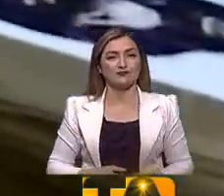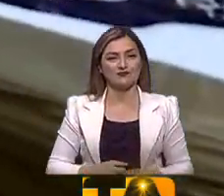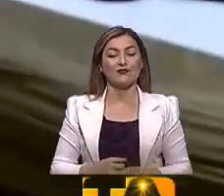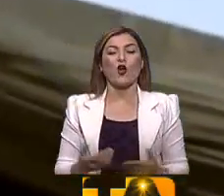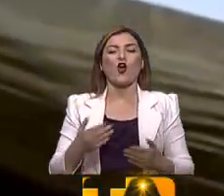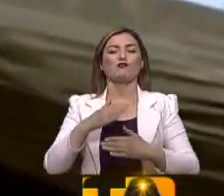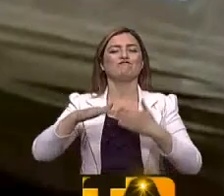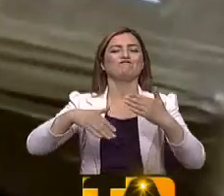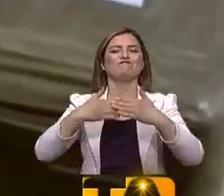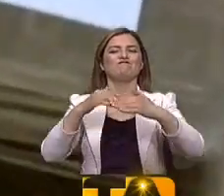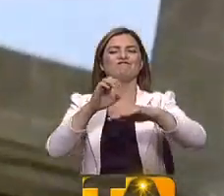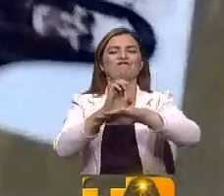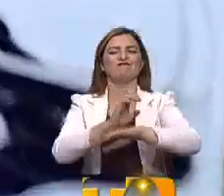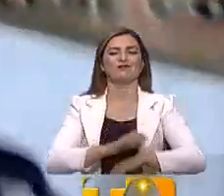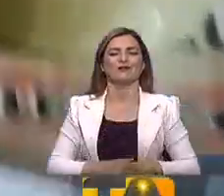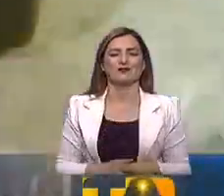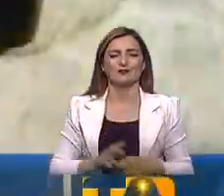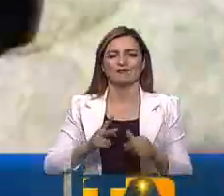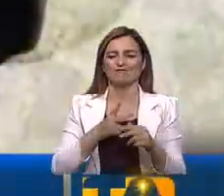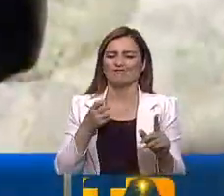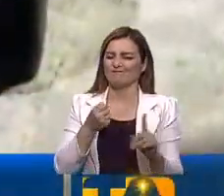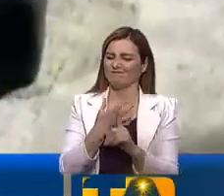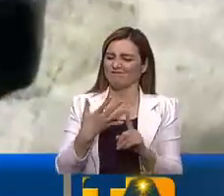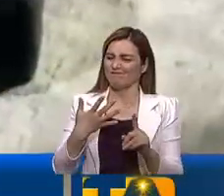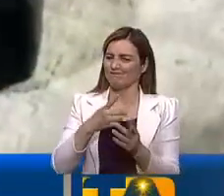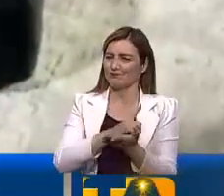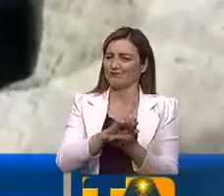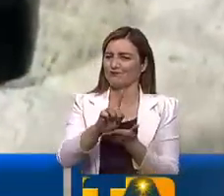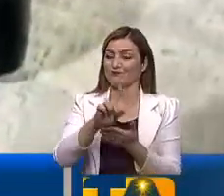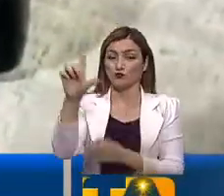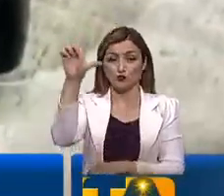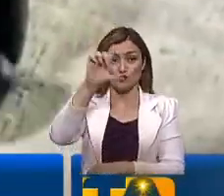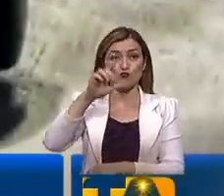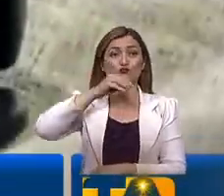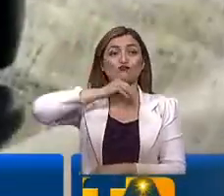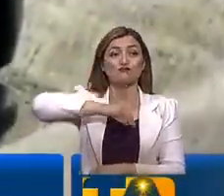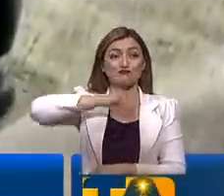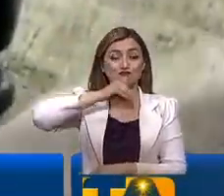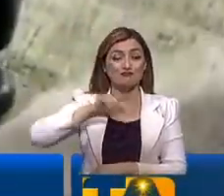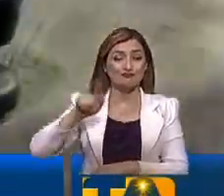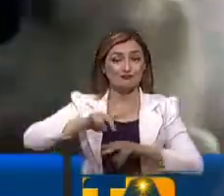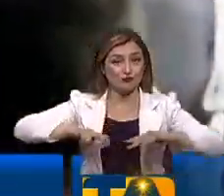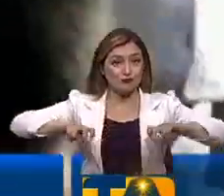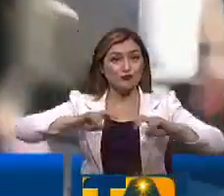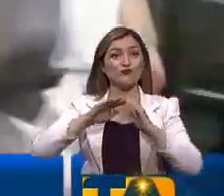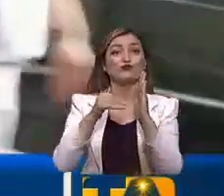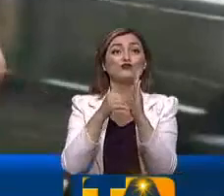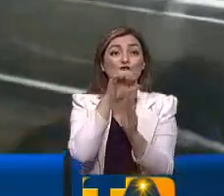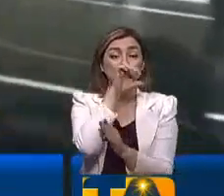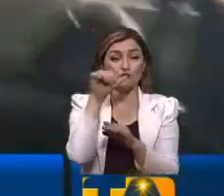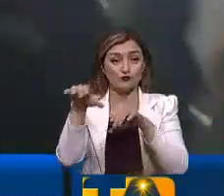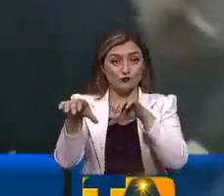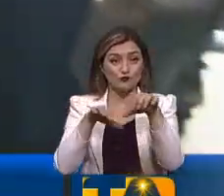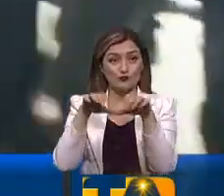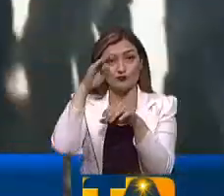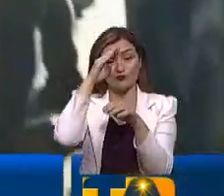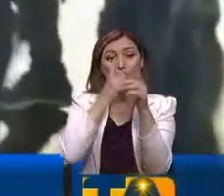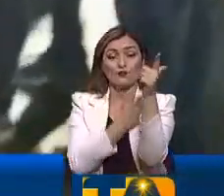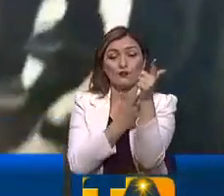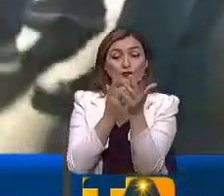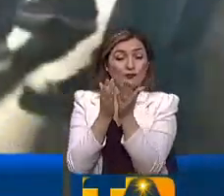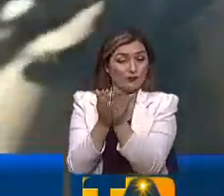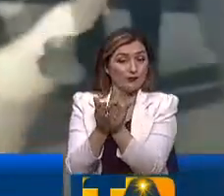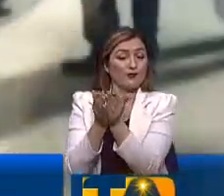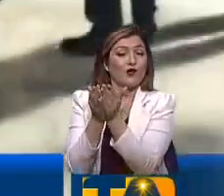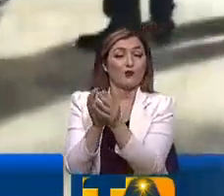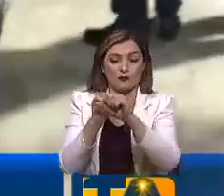es el segundo golpe al narcotráfico en esta semana. Este lunes en Manta, agentes de la Dirección Nacional de Investigación Antidrogas, en coordinación con la Armada Nacional del